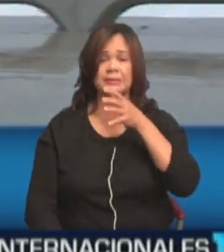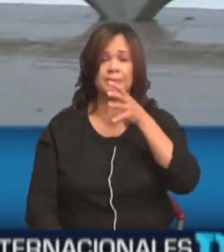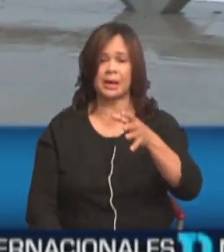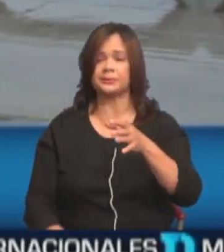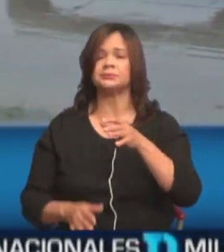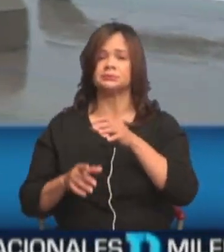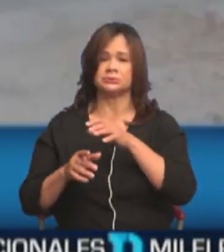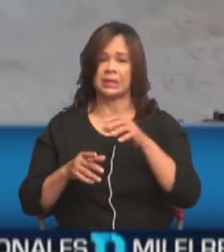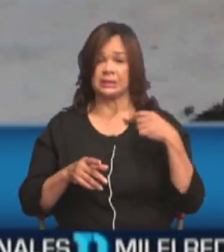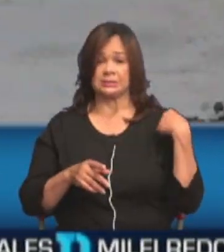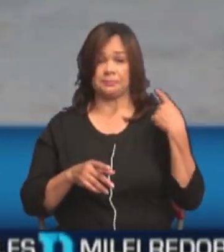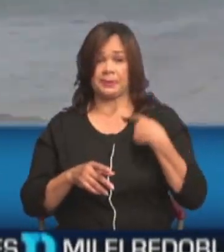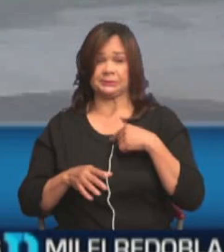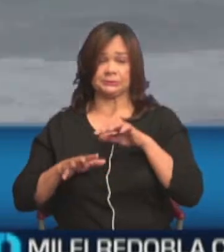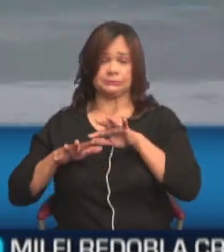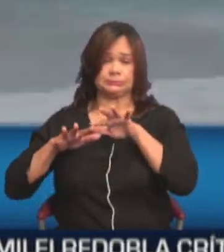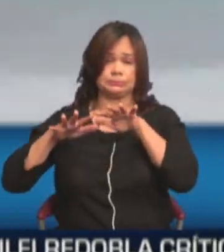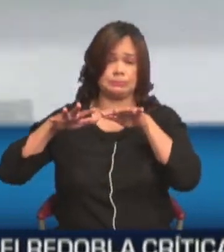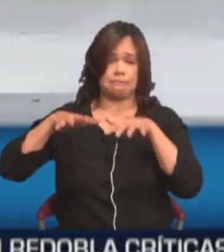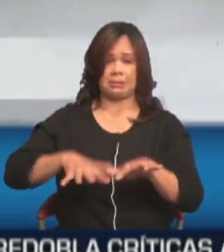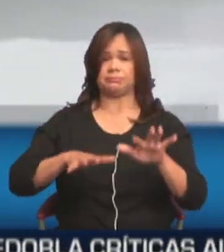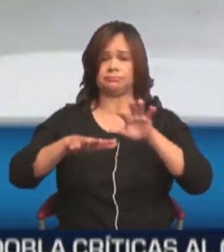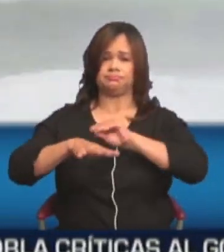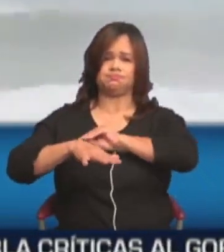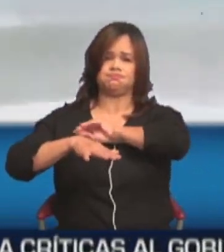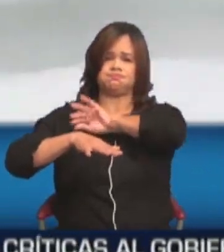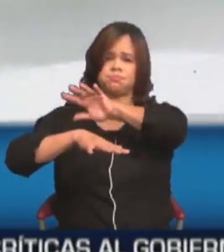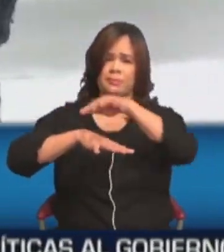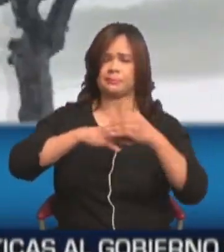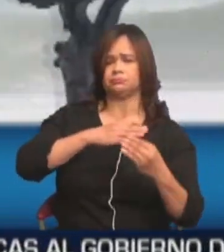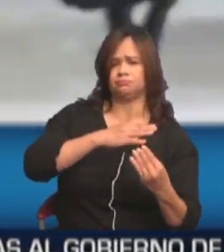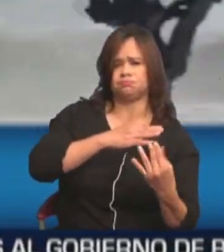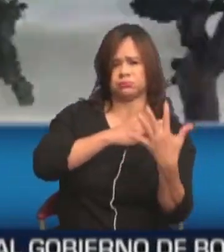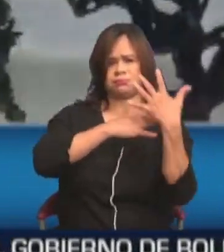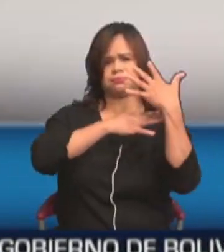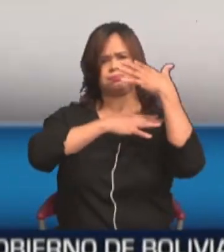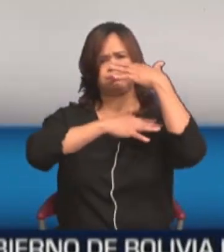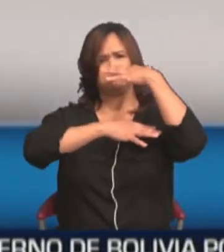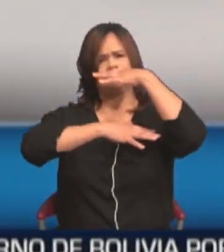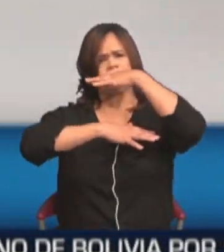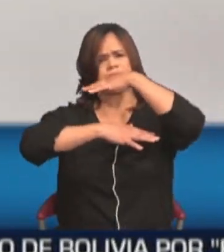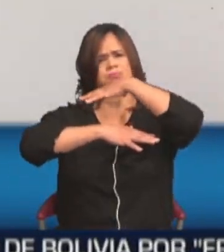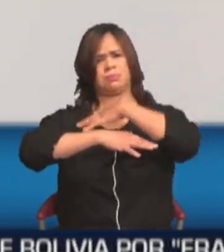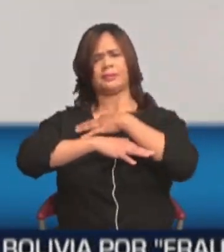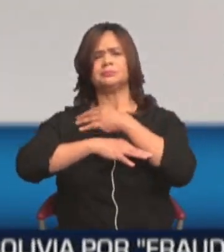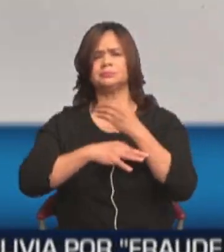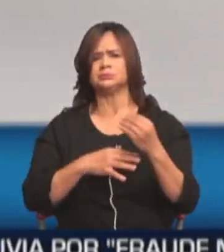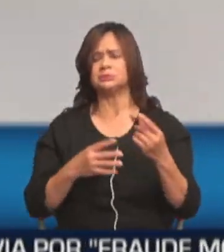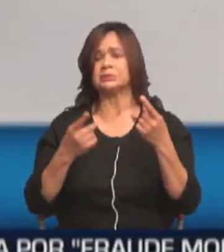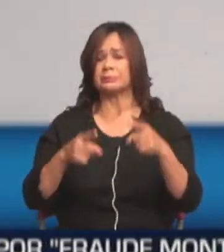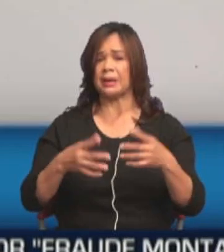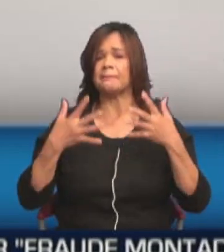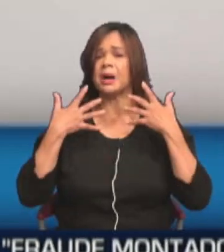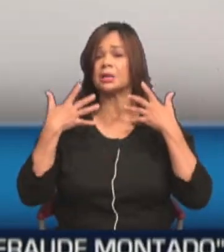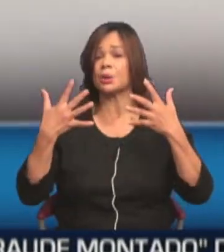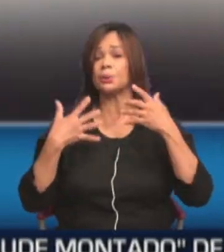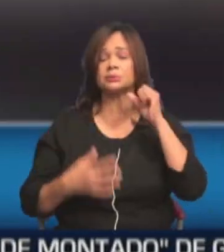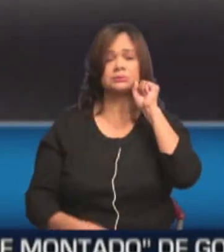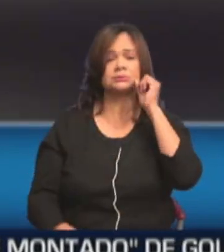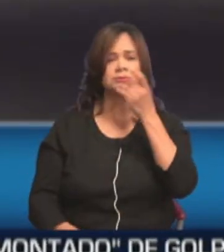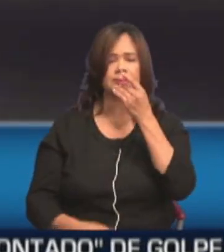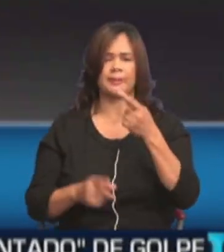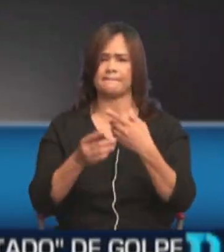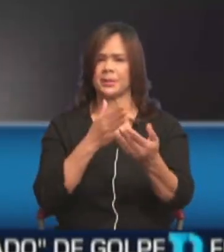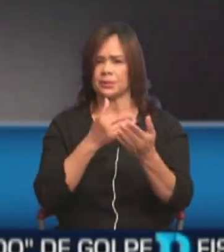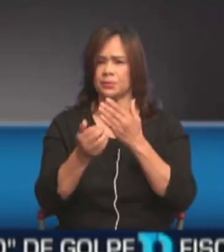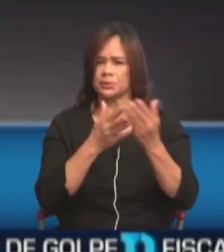avenida España. Era la realidad que se vivió durante esta tarde en todo el malecón de Santo Domingo. Pero a pesar del